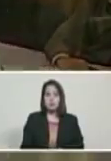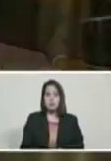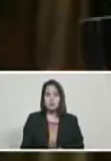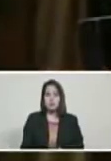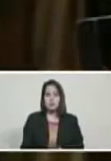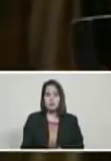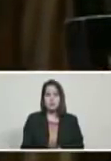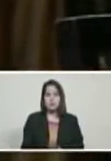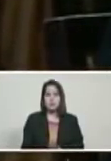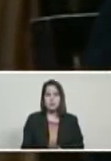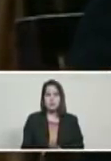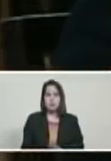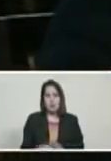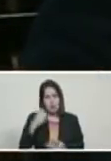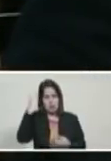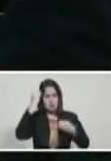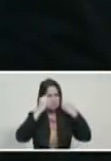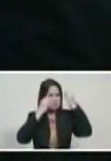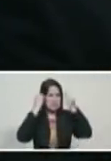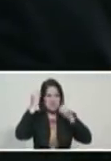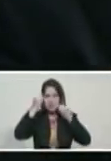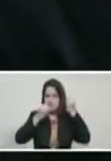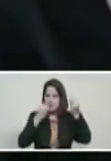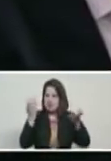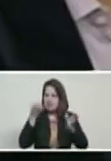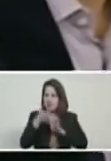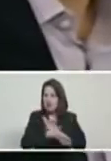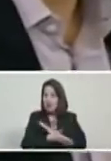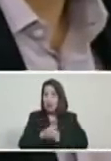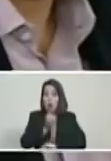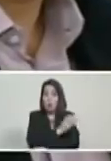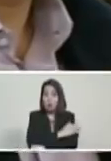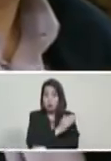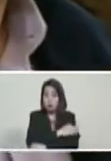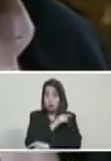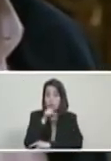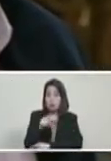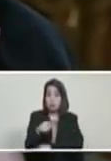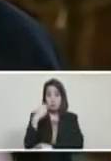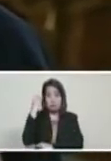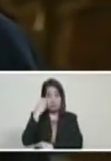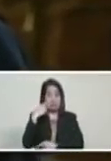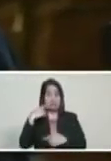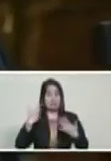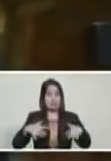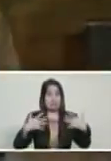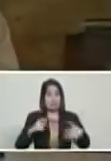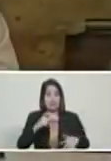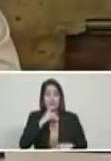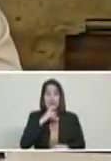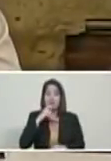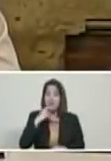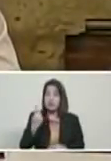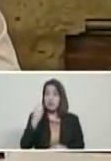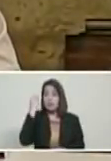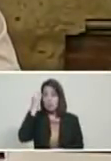prácticamente las expresiones que tenían de todo este sector de la oposición quizás eran más duras de las que yo estoy diciendo hoy.